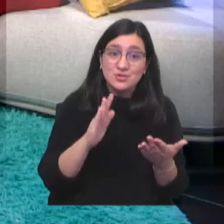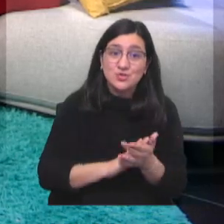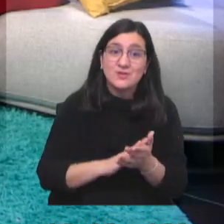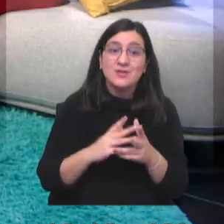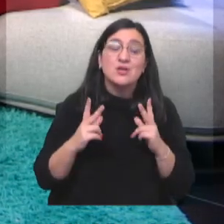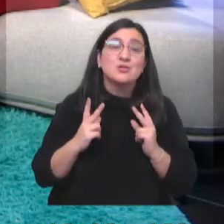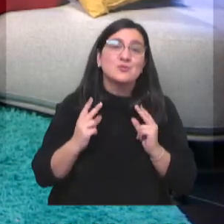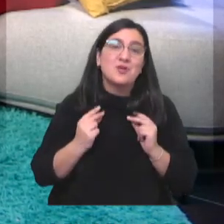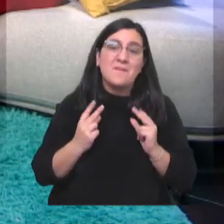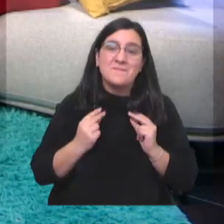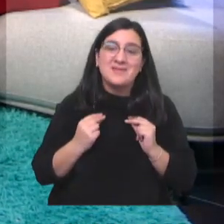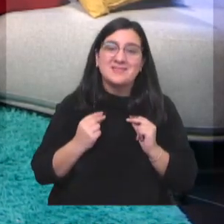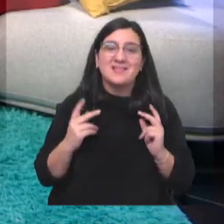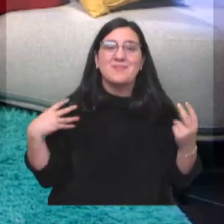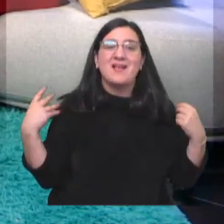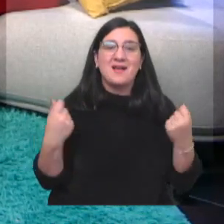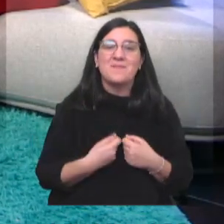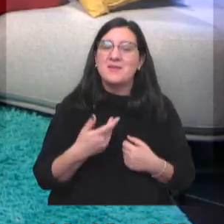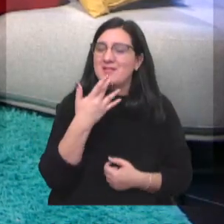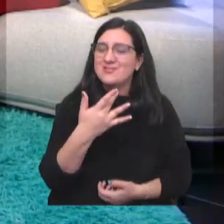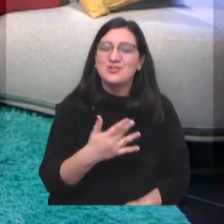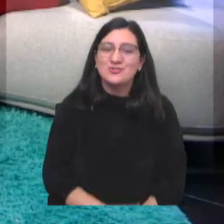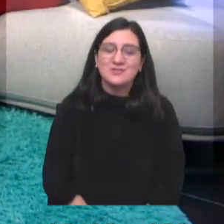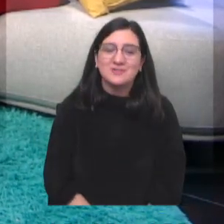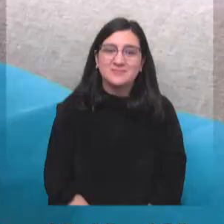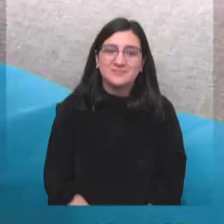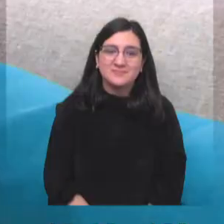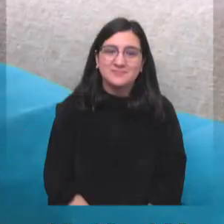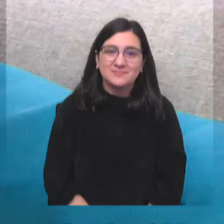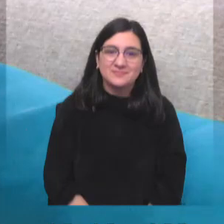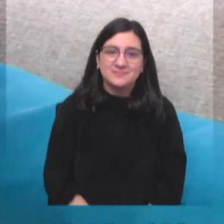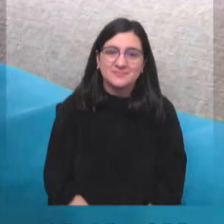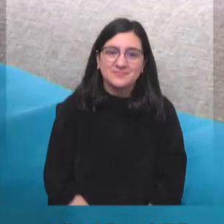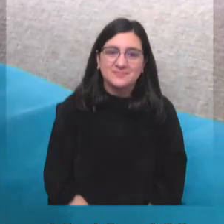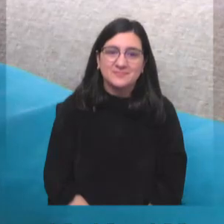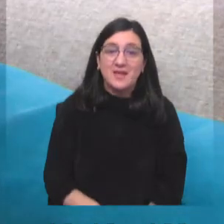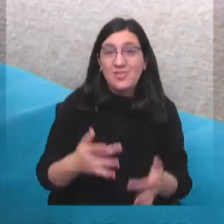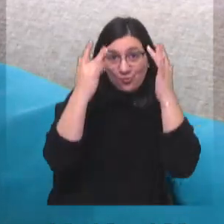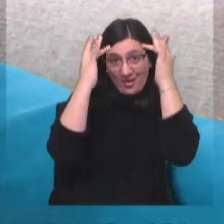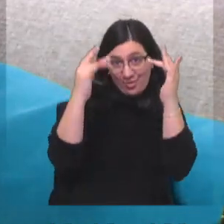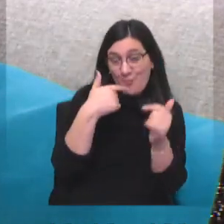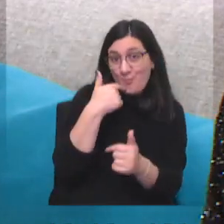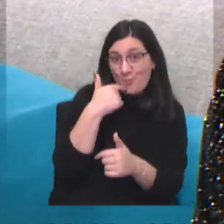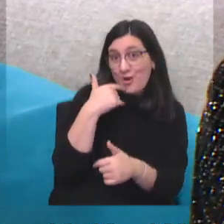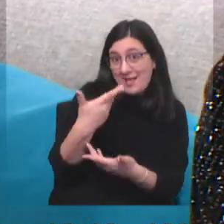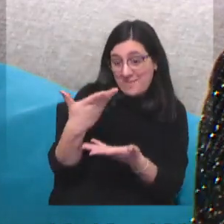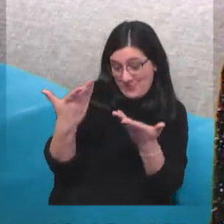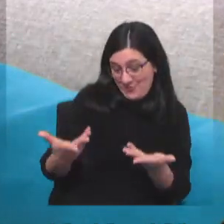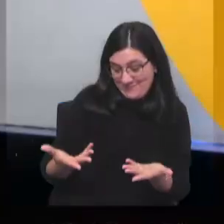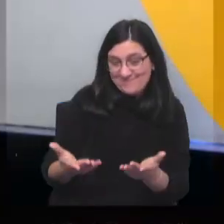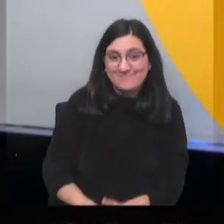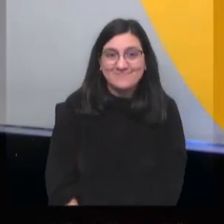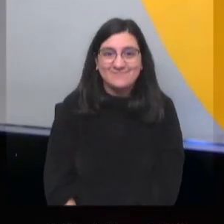que es maravillosa. Y la campera. Gracias, todo. Muchas gracias. Sí, sí, sí. Con el ejemplo, educando con el ejemplo. Educando con el ejemplo. Muy bien. Pero, a